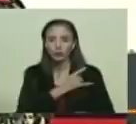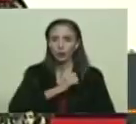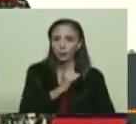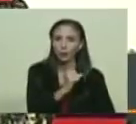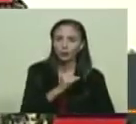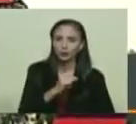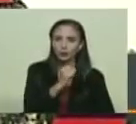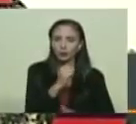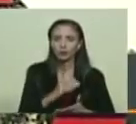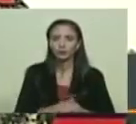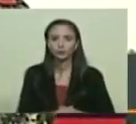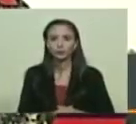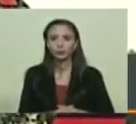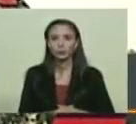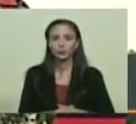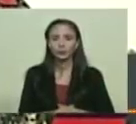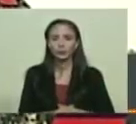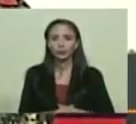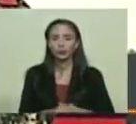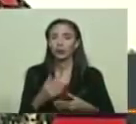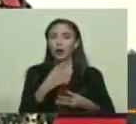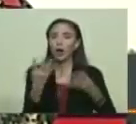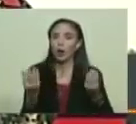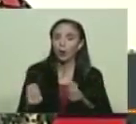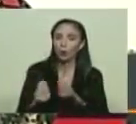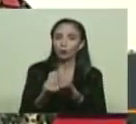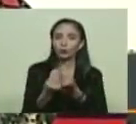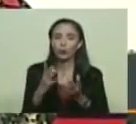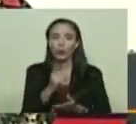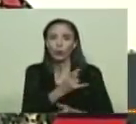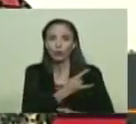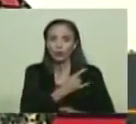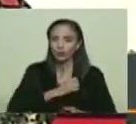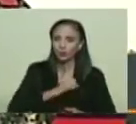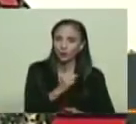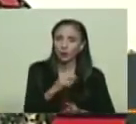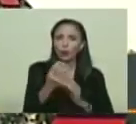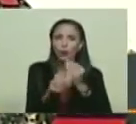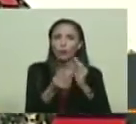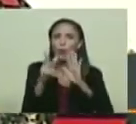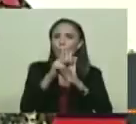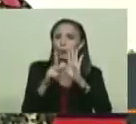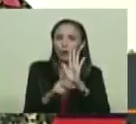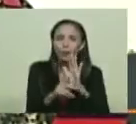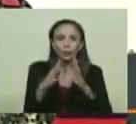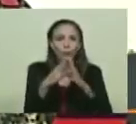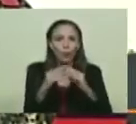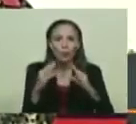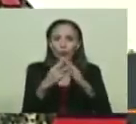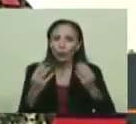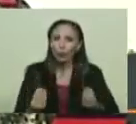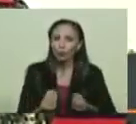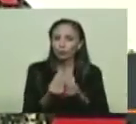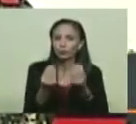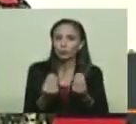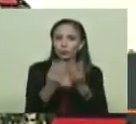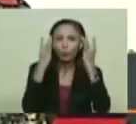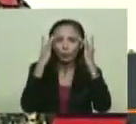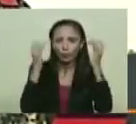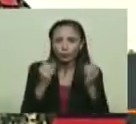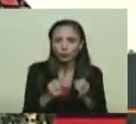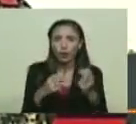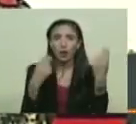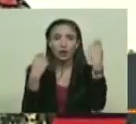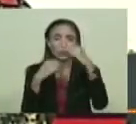de la Seguridad, y al lado de la universidad, de los programas de formación profesional al más alto